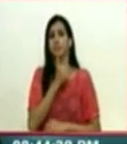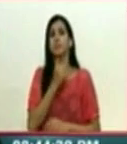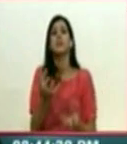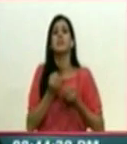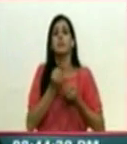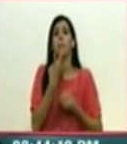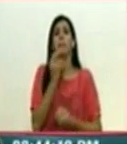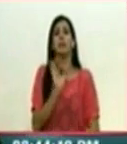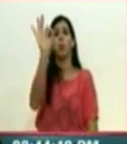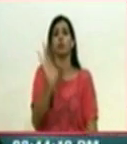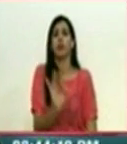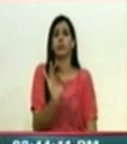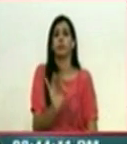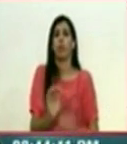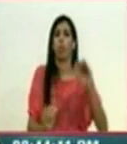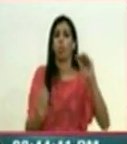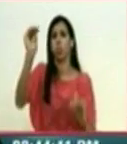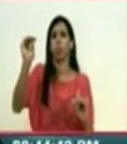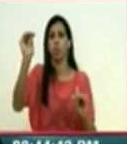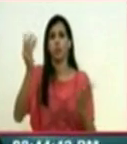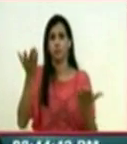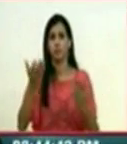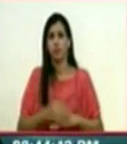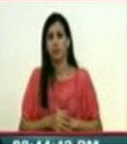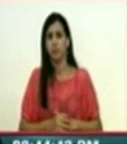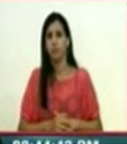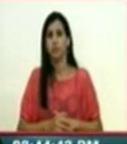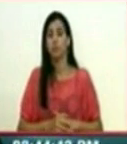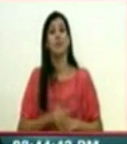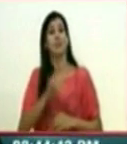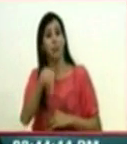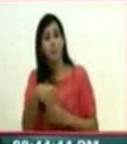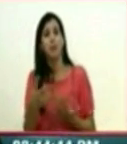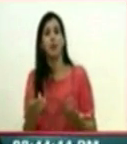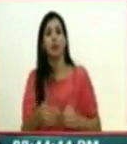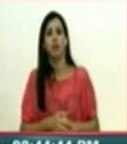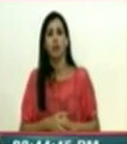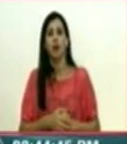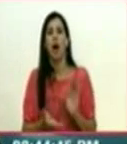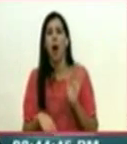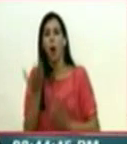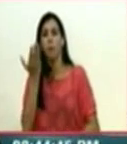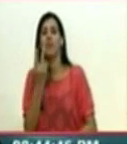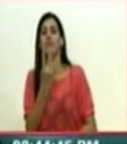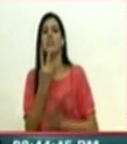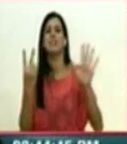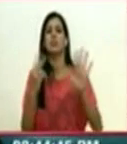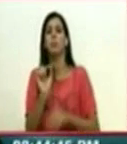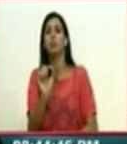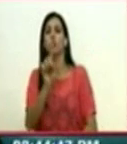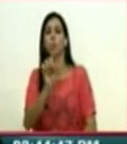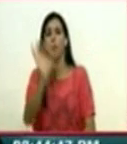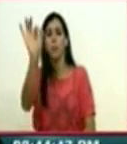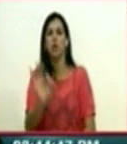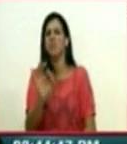apenas el 20% de la riqueza nacional. Esto sin contar además que se ha incrementado en un